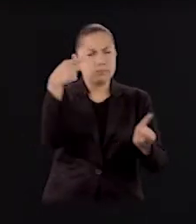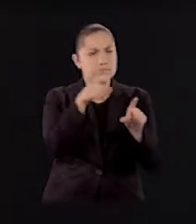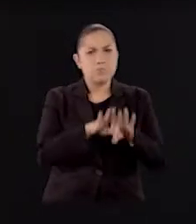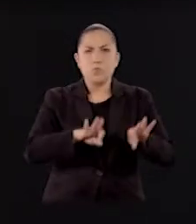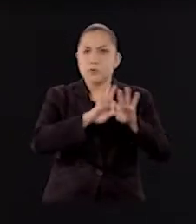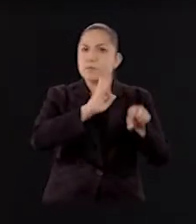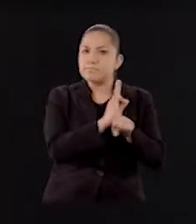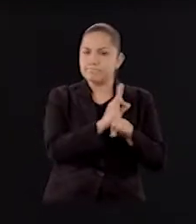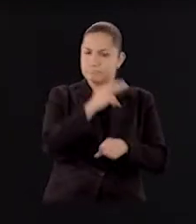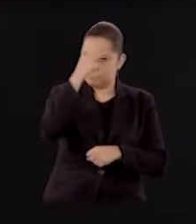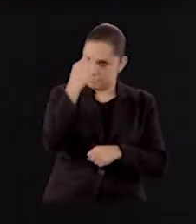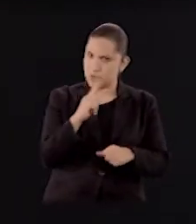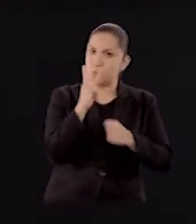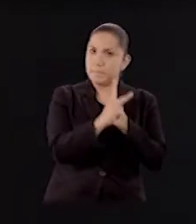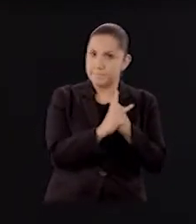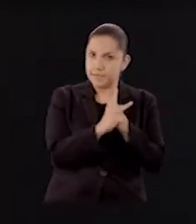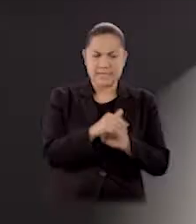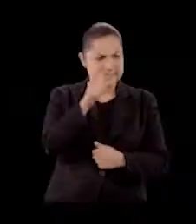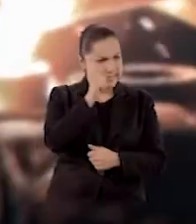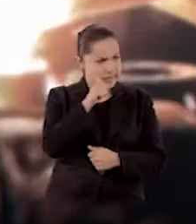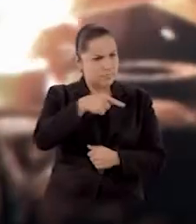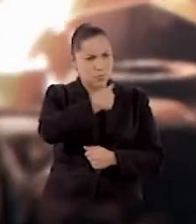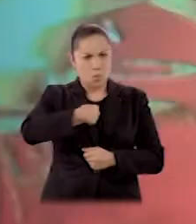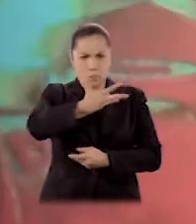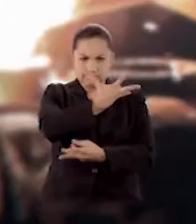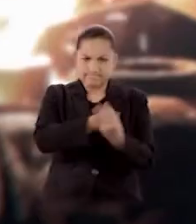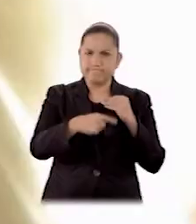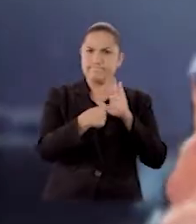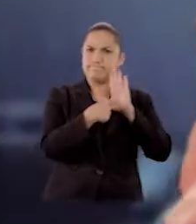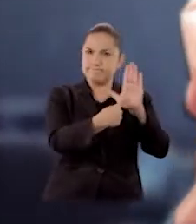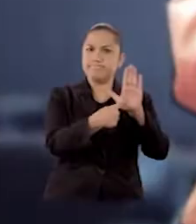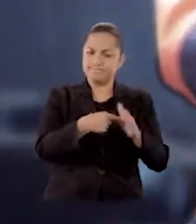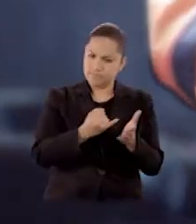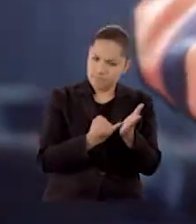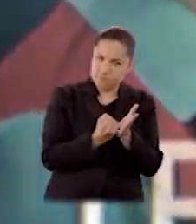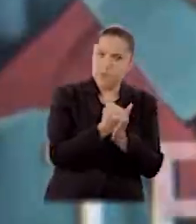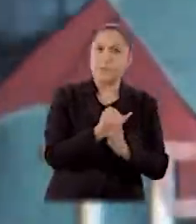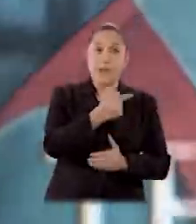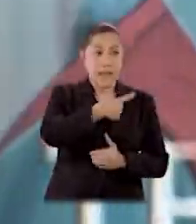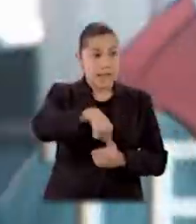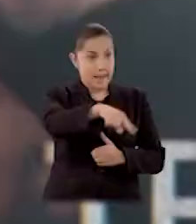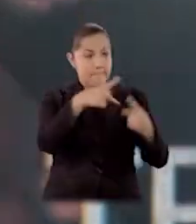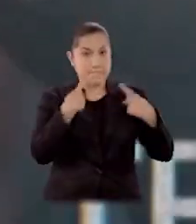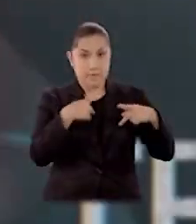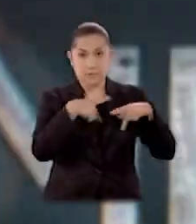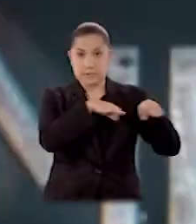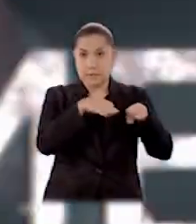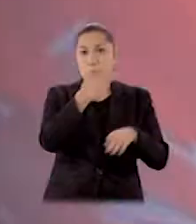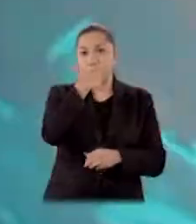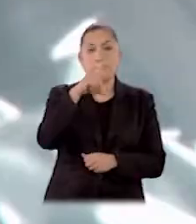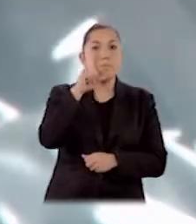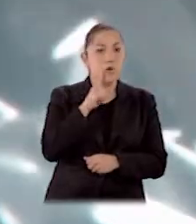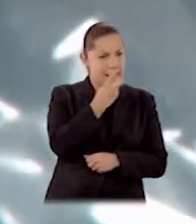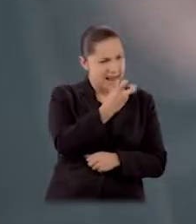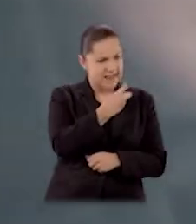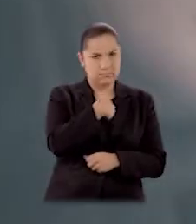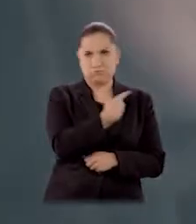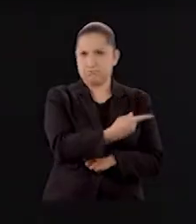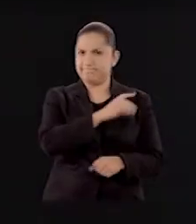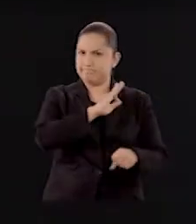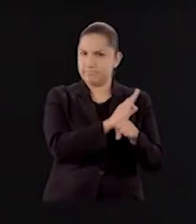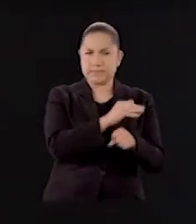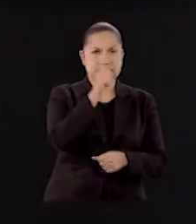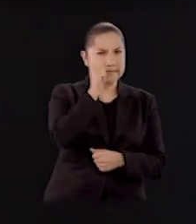Y responderemos con firmeza y valentía siempre. Porque mi prioridad son los empleos de las trabajadoras y los trabajadores mexicanos. Y los